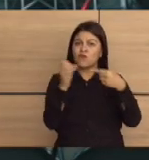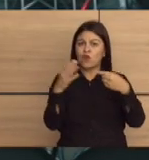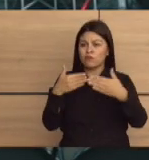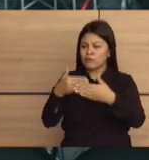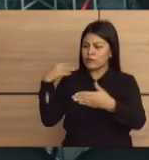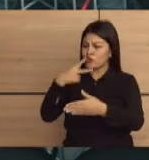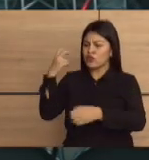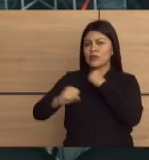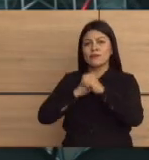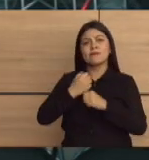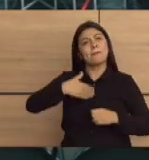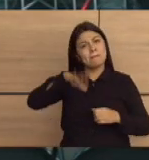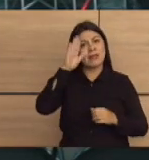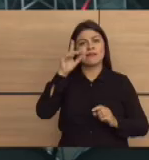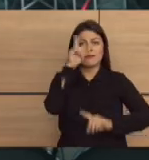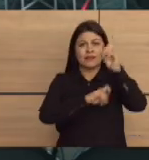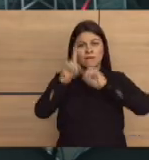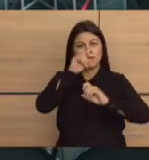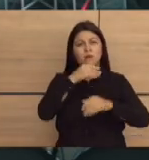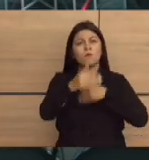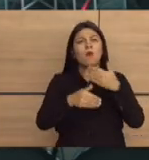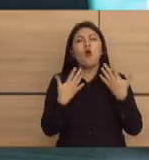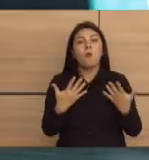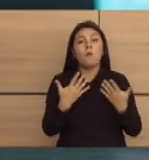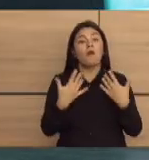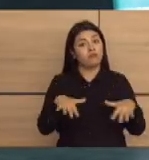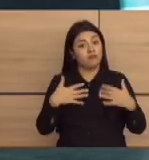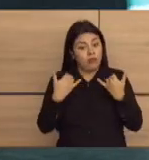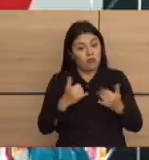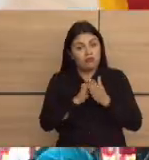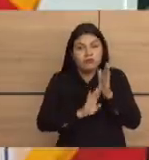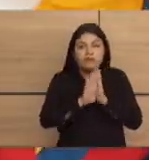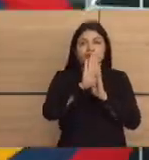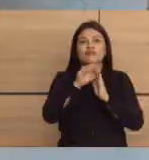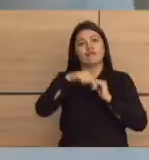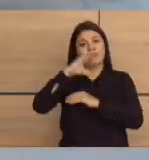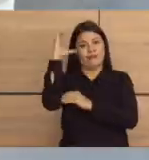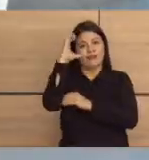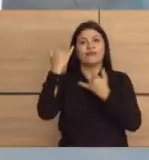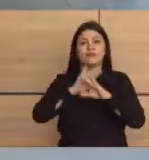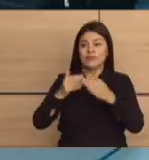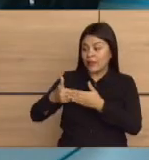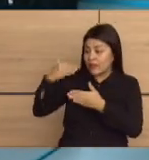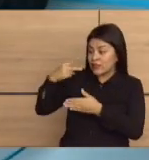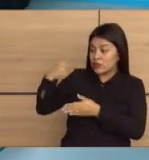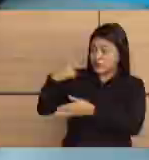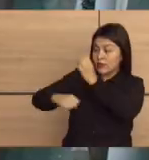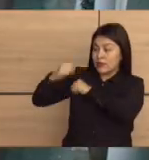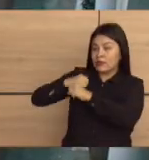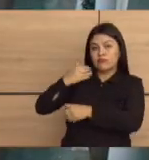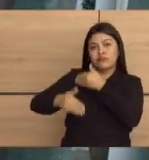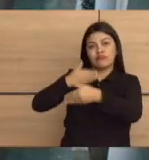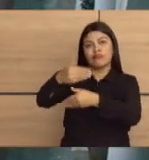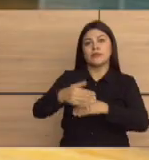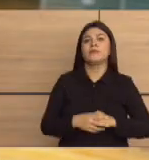de reflexión de todo el proceso de progreso que hemos tenido como nación en estos pasados 200 años.